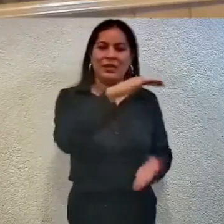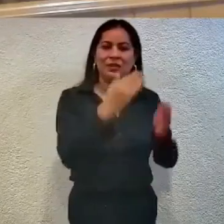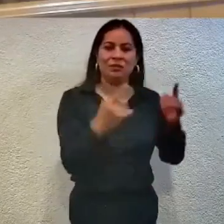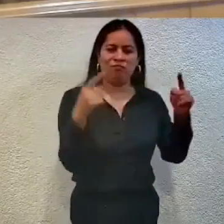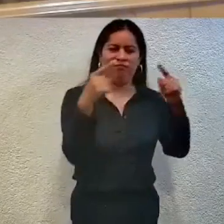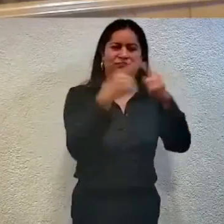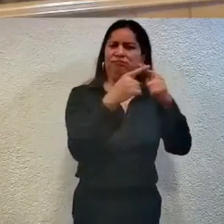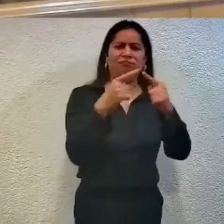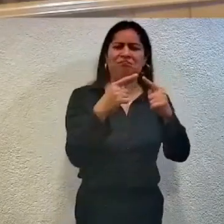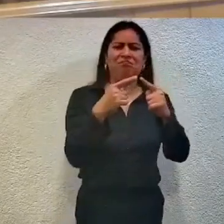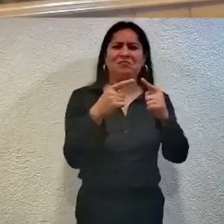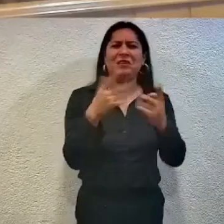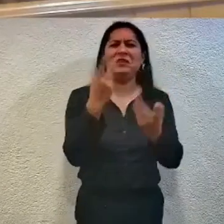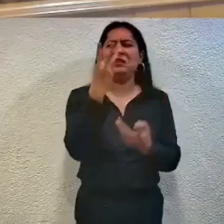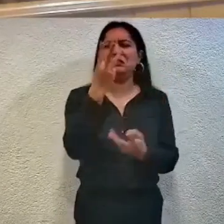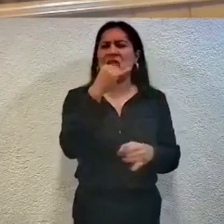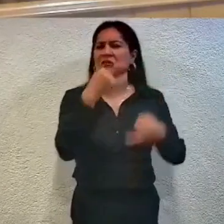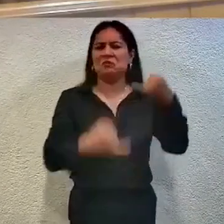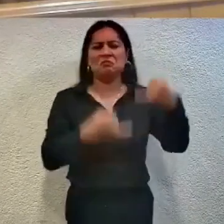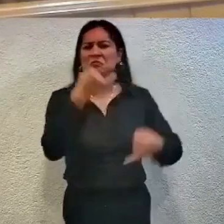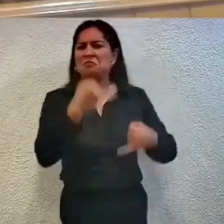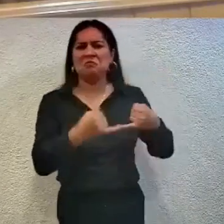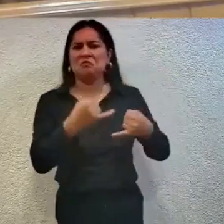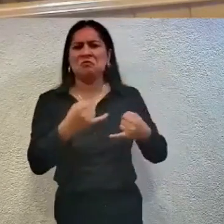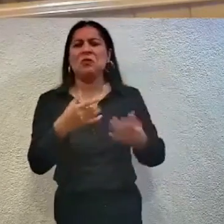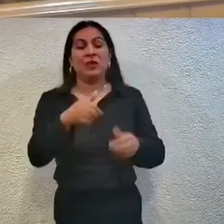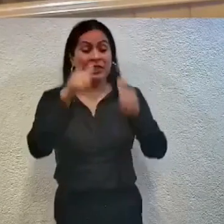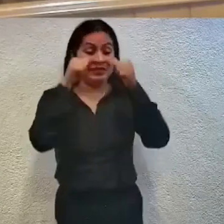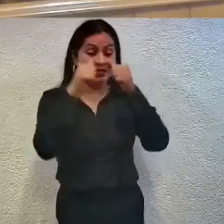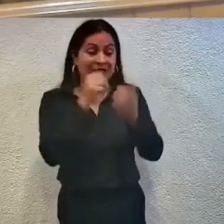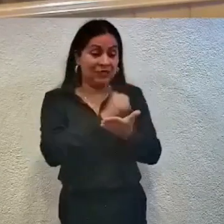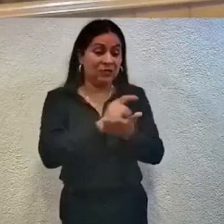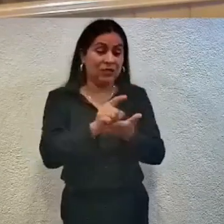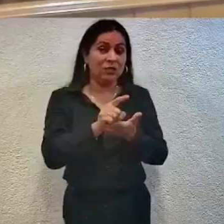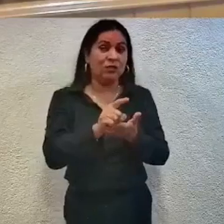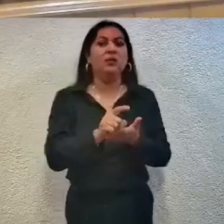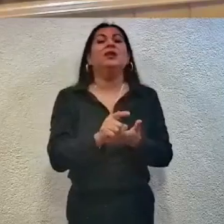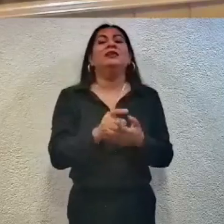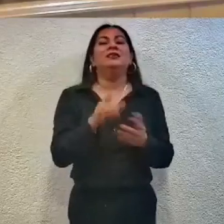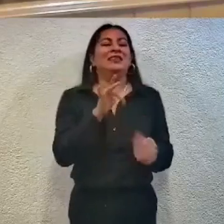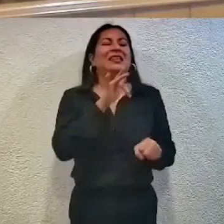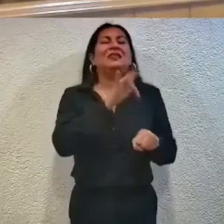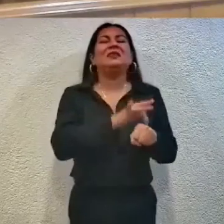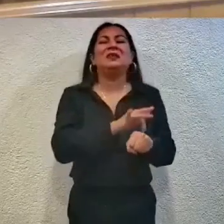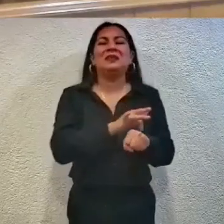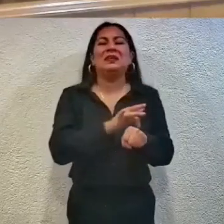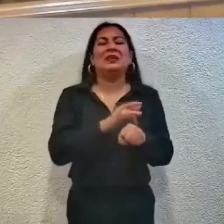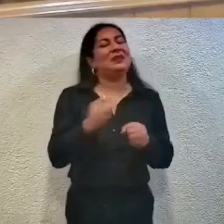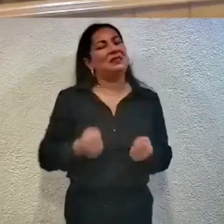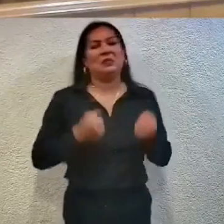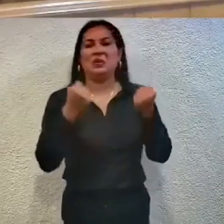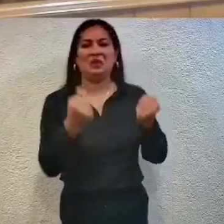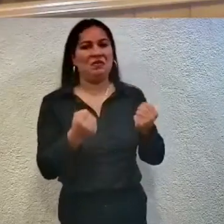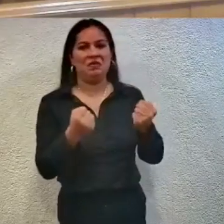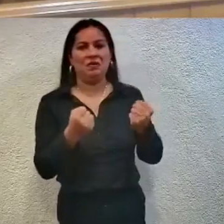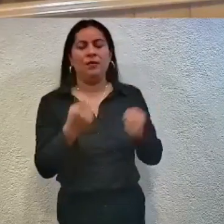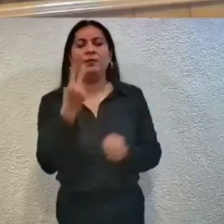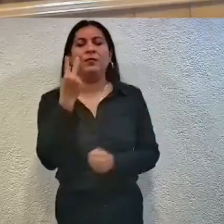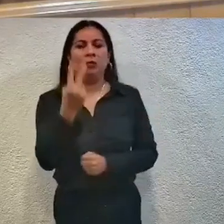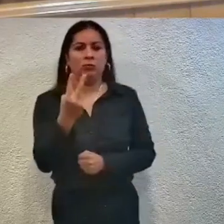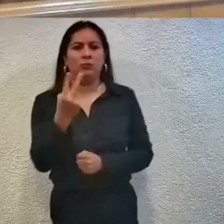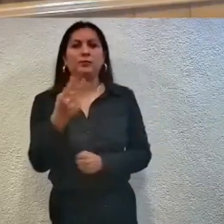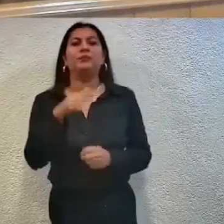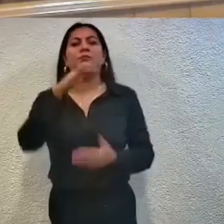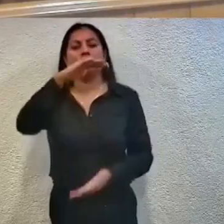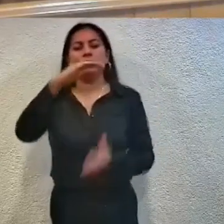controvertidas en ninguno de los 3 juicios, por lo que de atenderse su solicitud se trastocaría el principio de certeza. Segundo, en cuanto